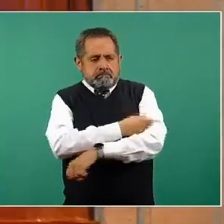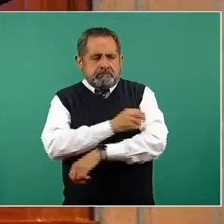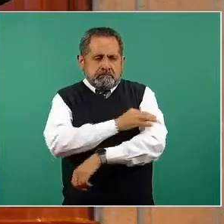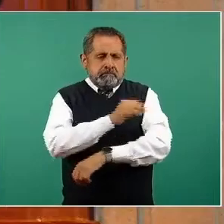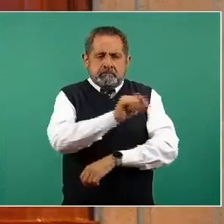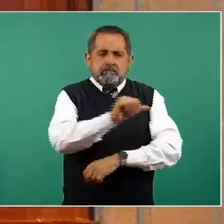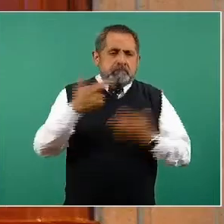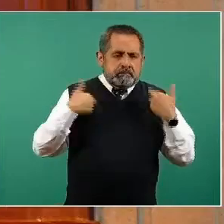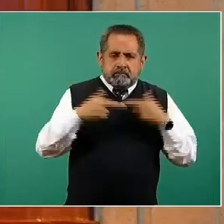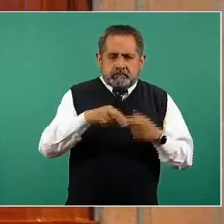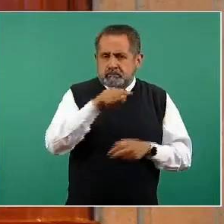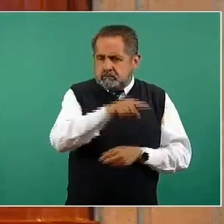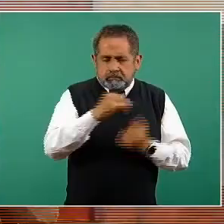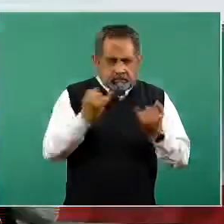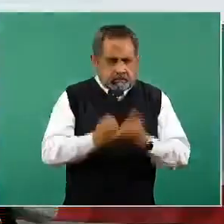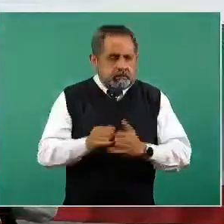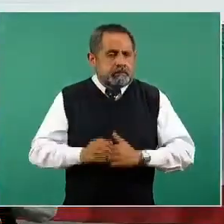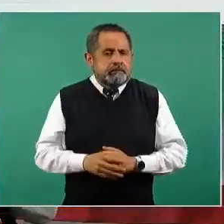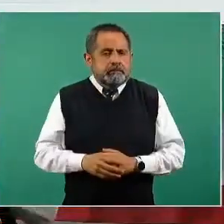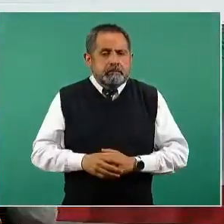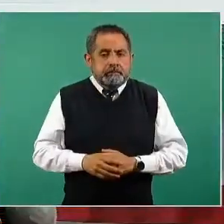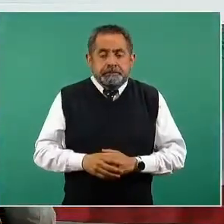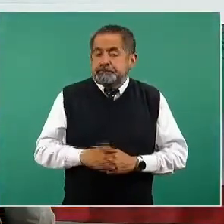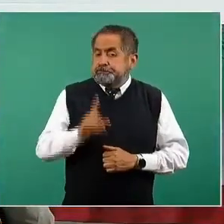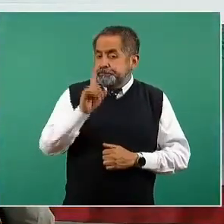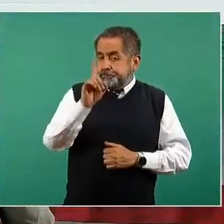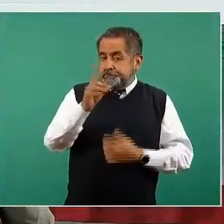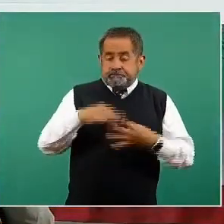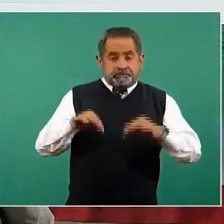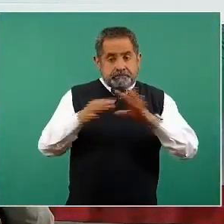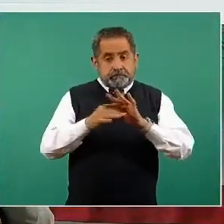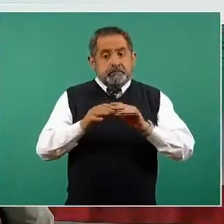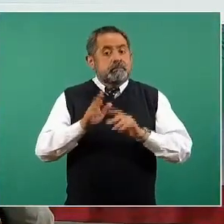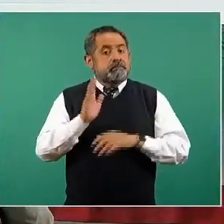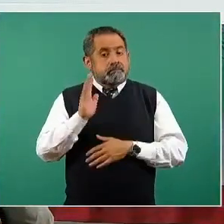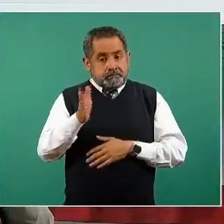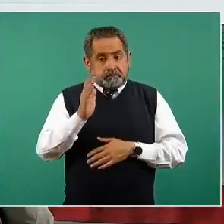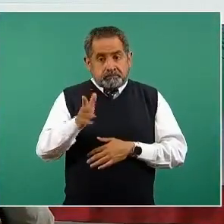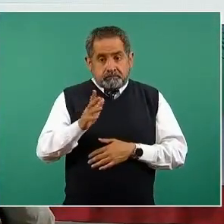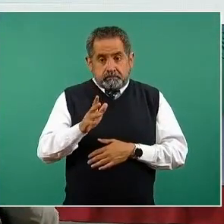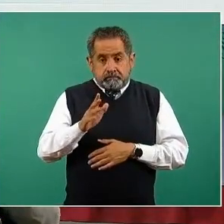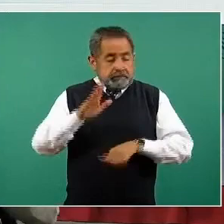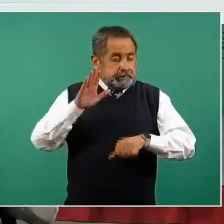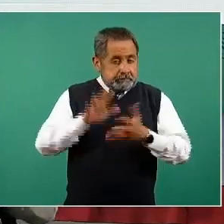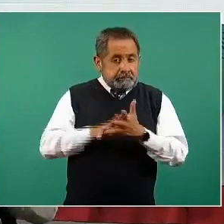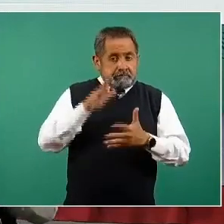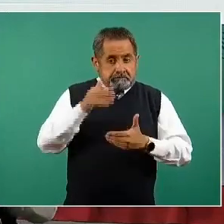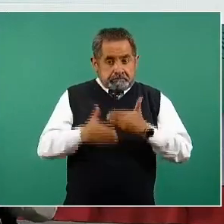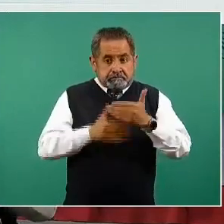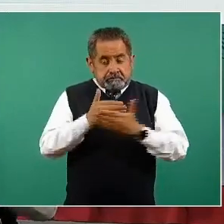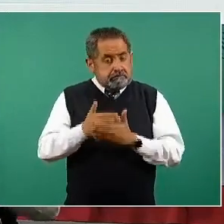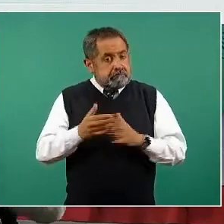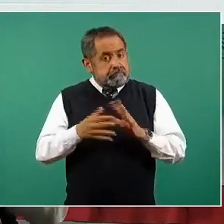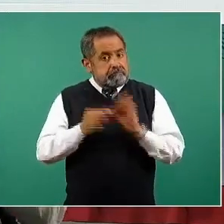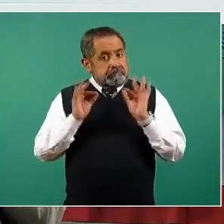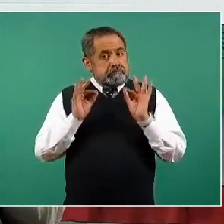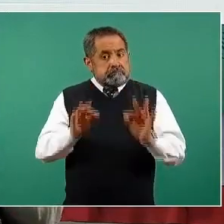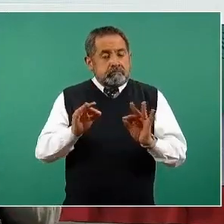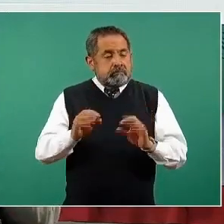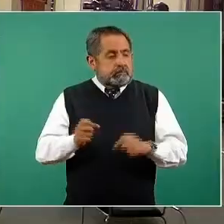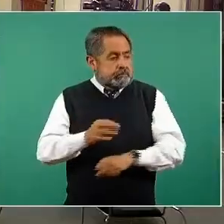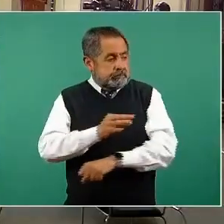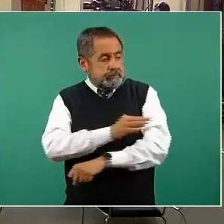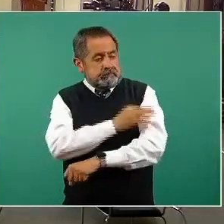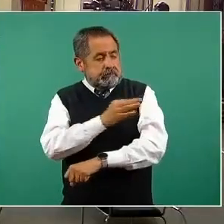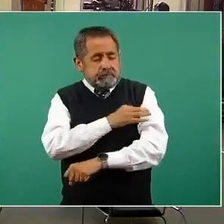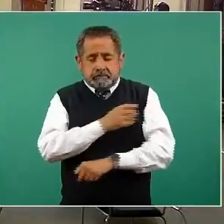bueno, el grupo importante y que hasta este momento es el que tiene el mayor avance en relación a sus primeras